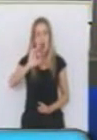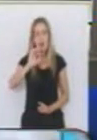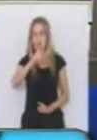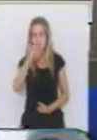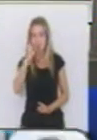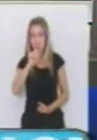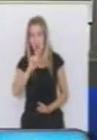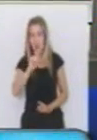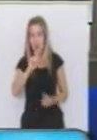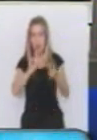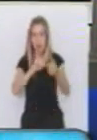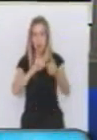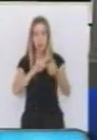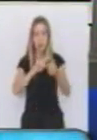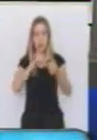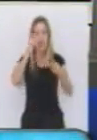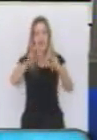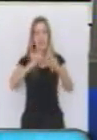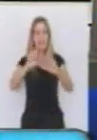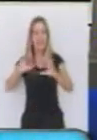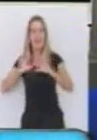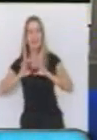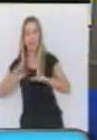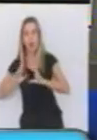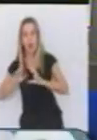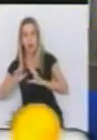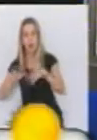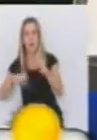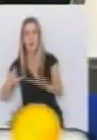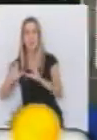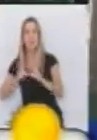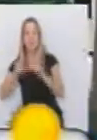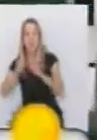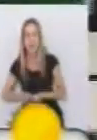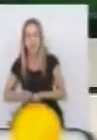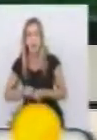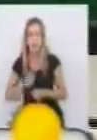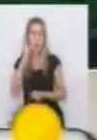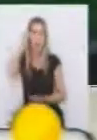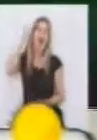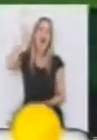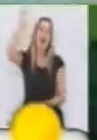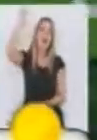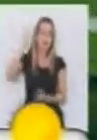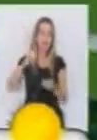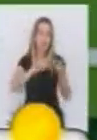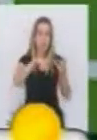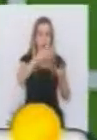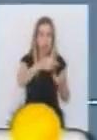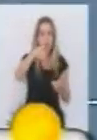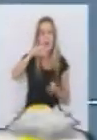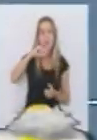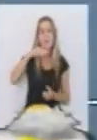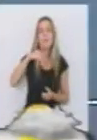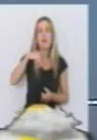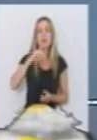Plata, flaco, alto, buen arquero, me contaron hace mucho. Santiago Montoya, ex Arba, hombre puro de Scioli. El presidente del